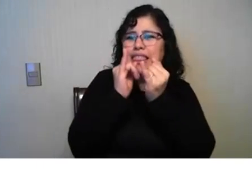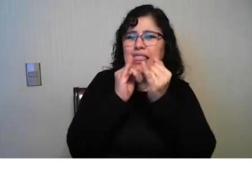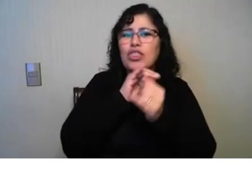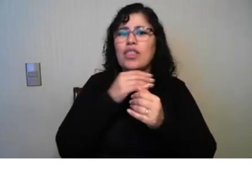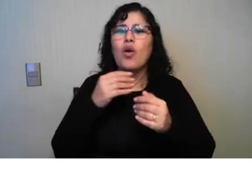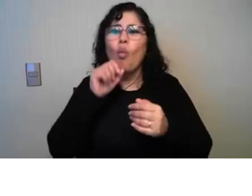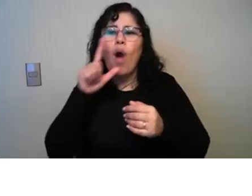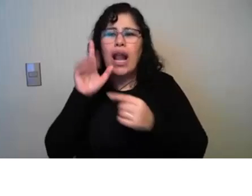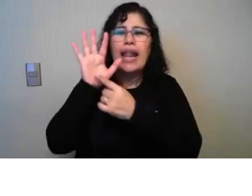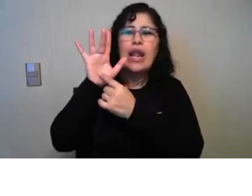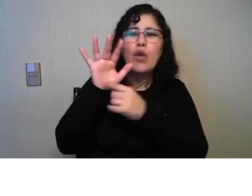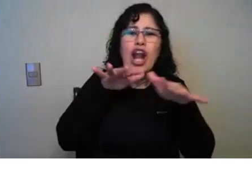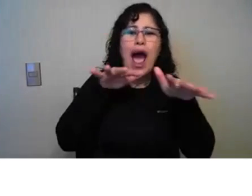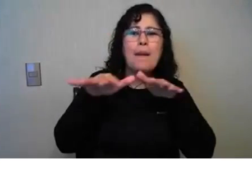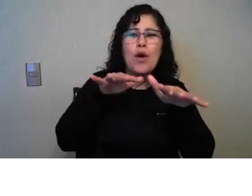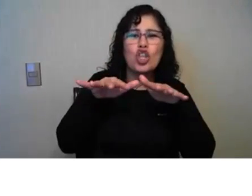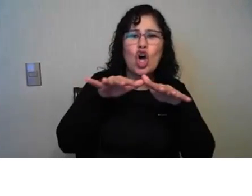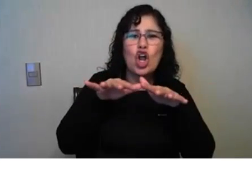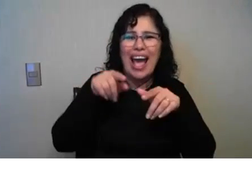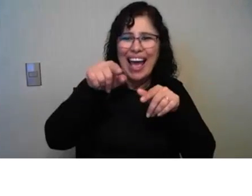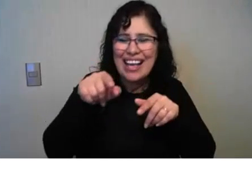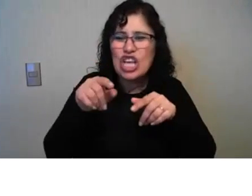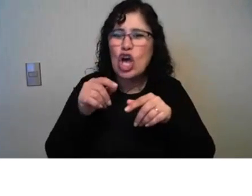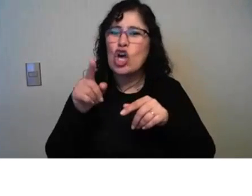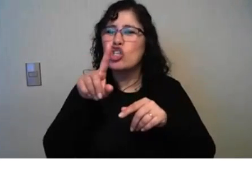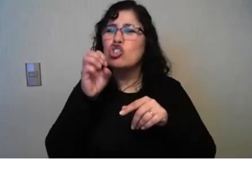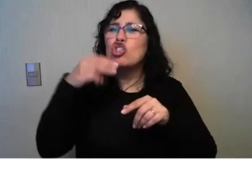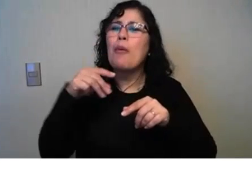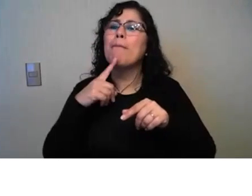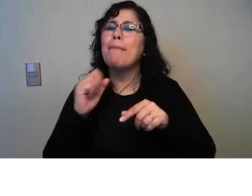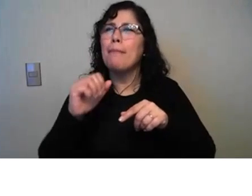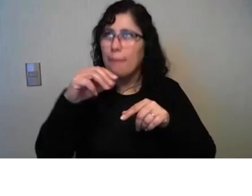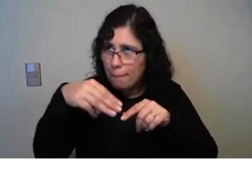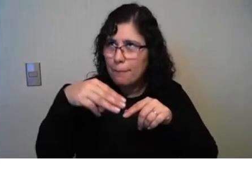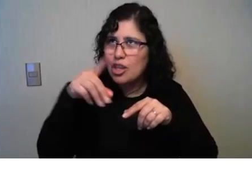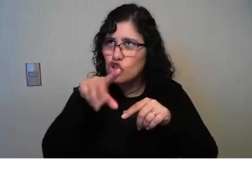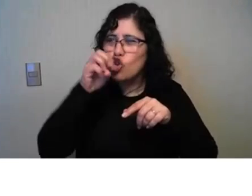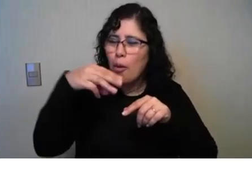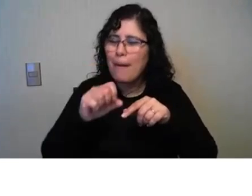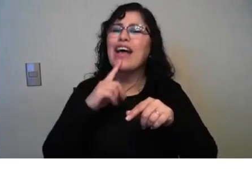neuronas motoras, porque este es el centro somatomotor que vimos. Neuronas motoras.